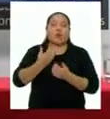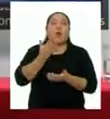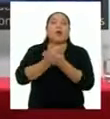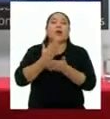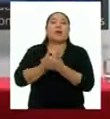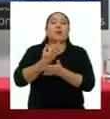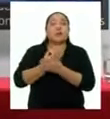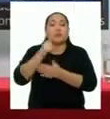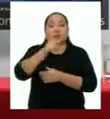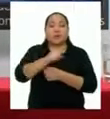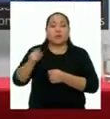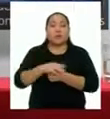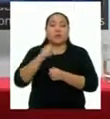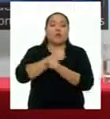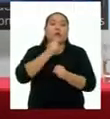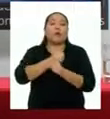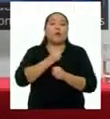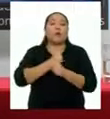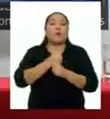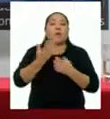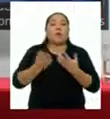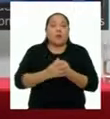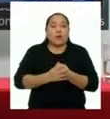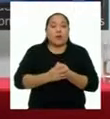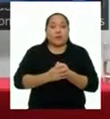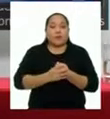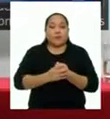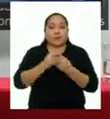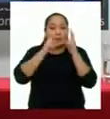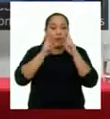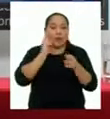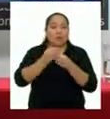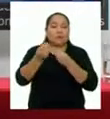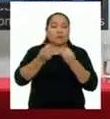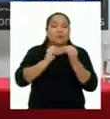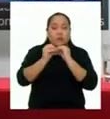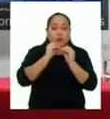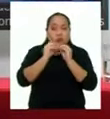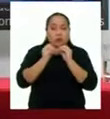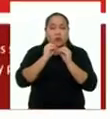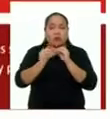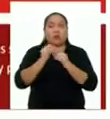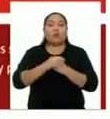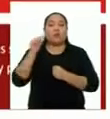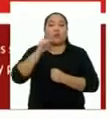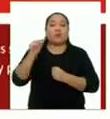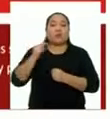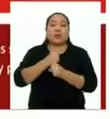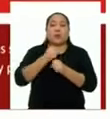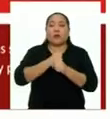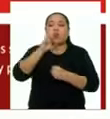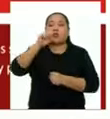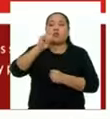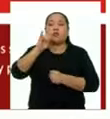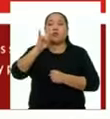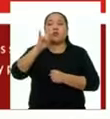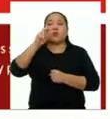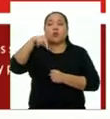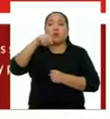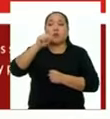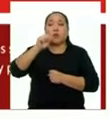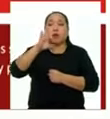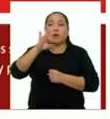empleo en condiciones seguras y con acceso a todos los derechos contemplados en la regulación laboral. Así, la SUNAFIL supervisó el cumplimiento